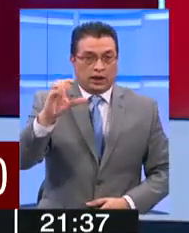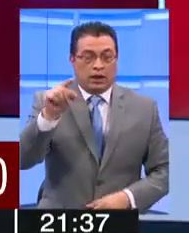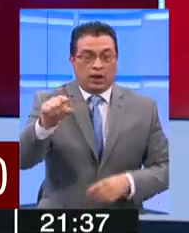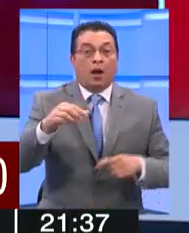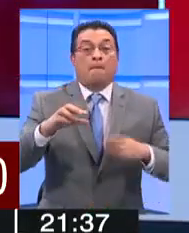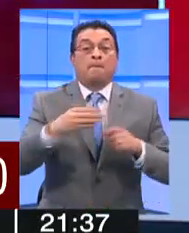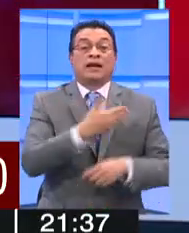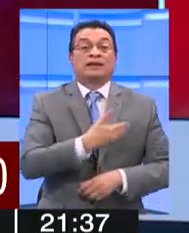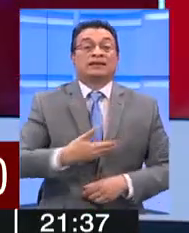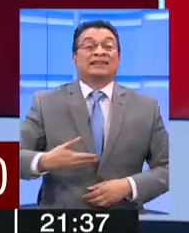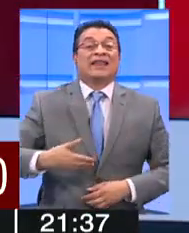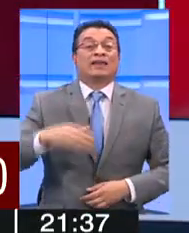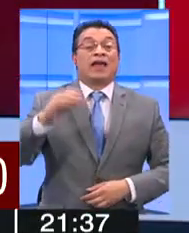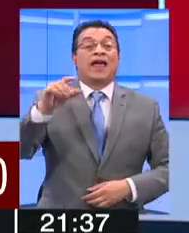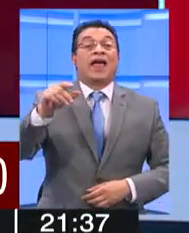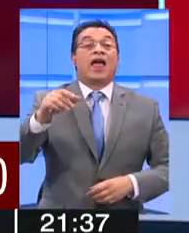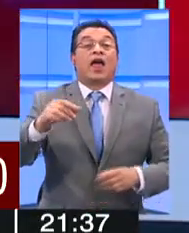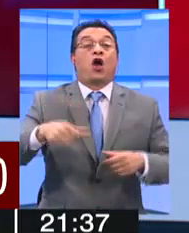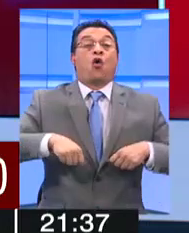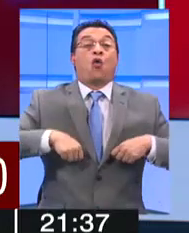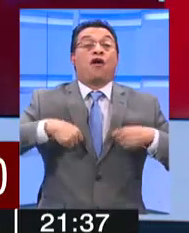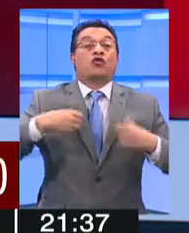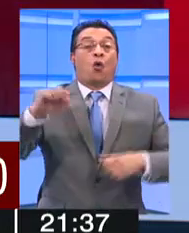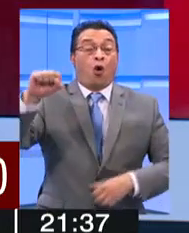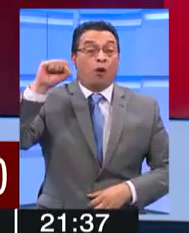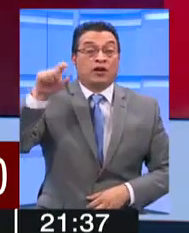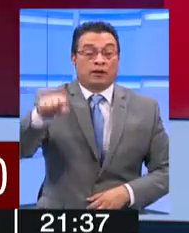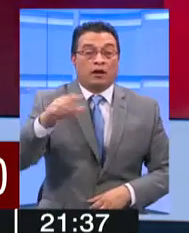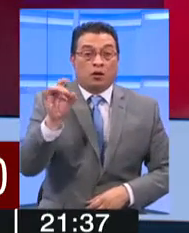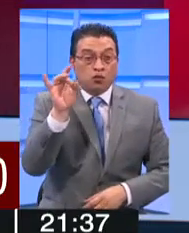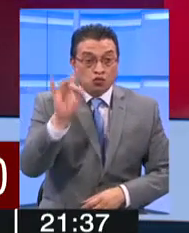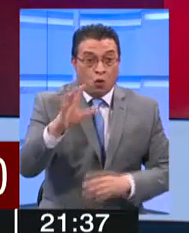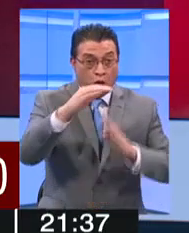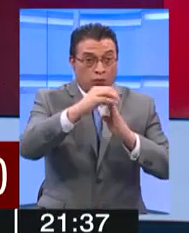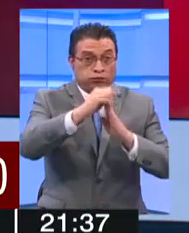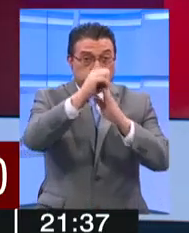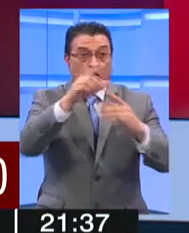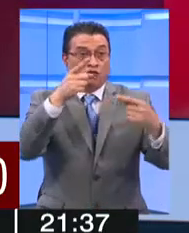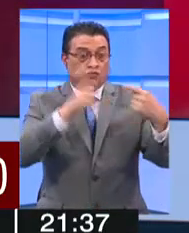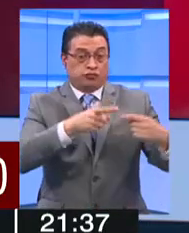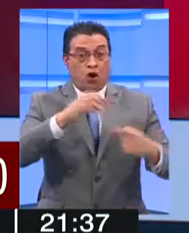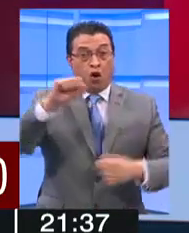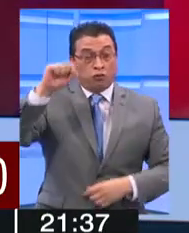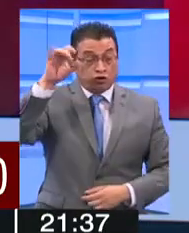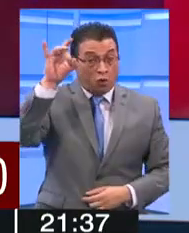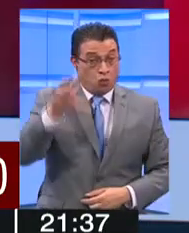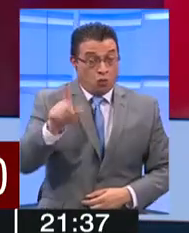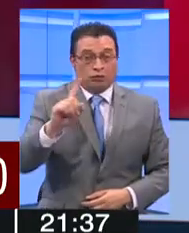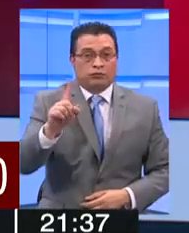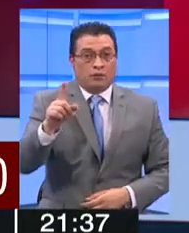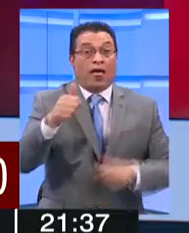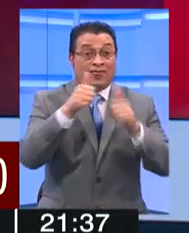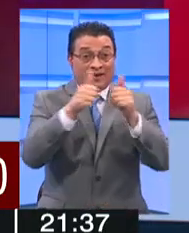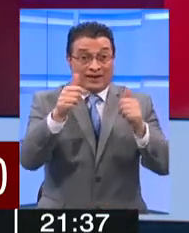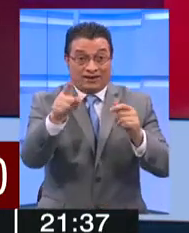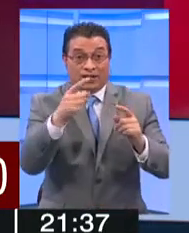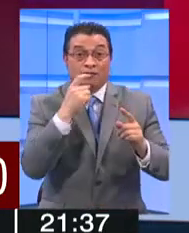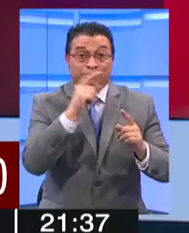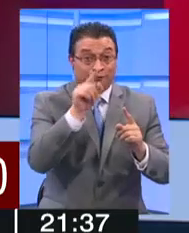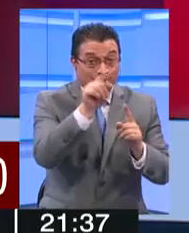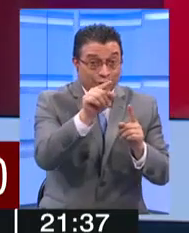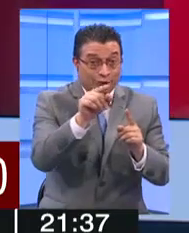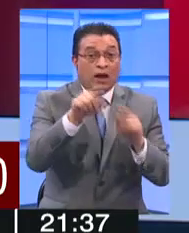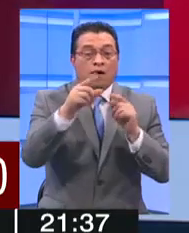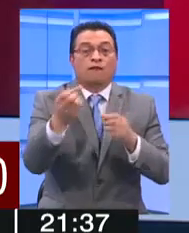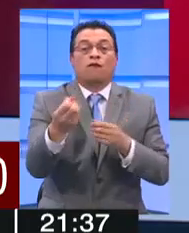de las Juventudes Comunistas. No es primera vez que la élite radicalizada toma por adversario a los comunistas. Sus dirigentes, refiriéndose a ustedes, vienen de